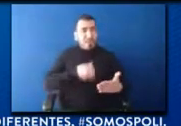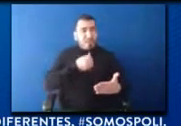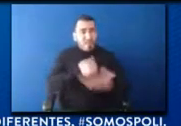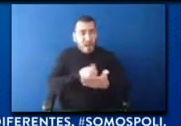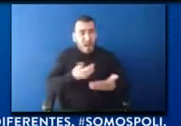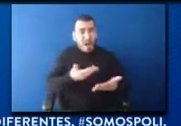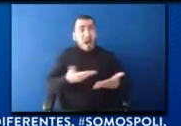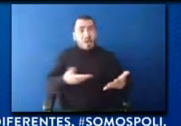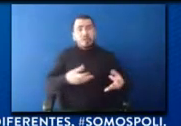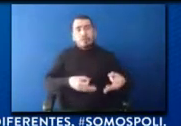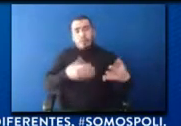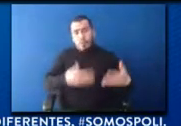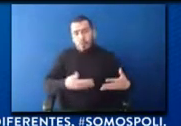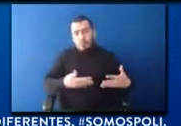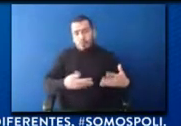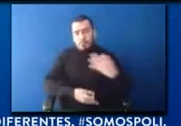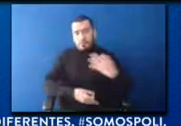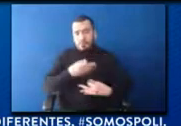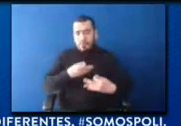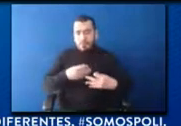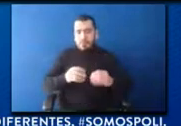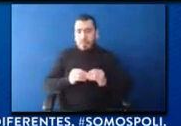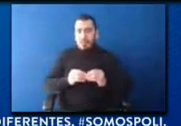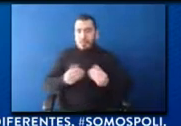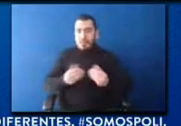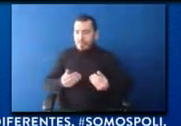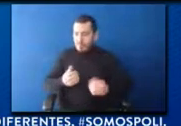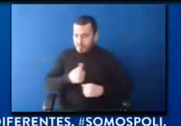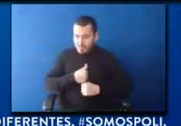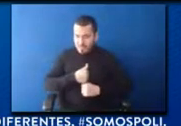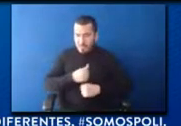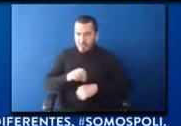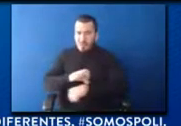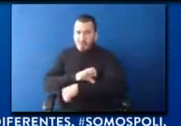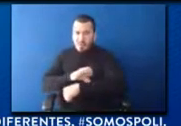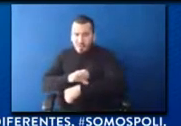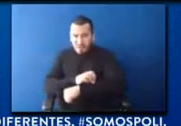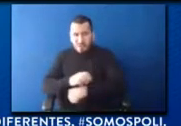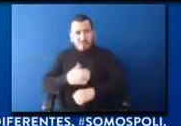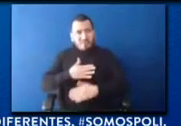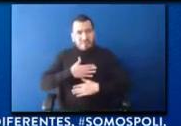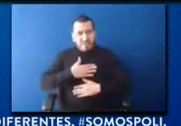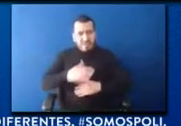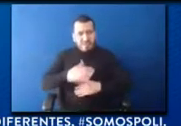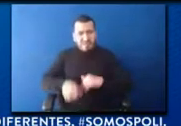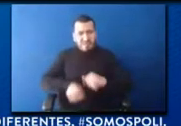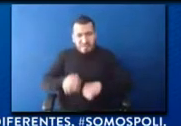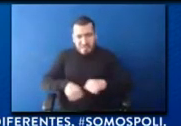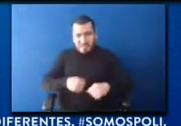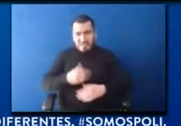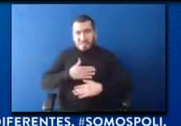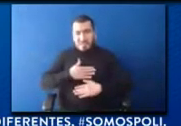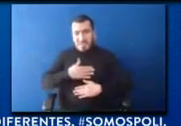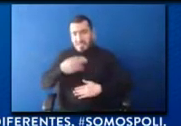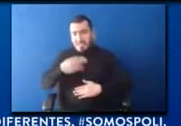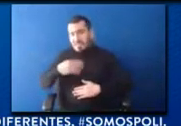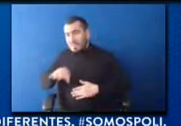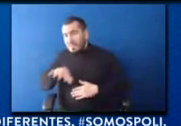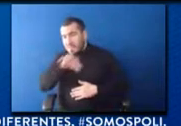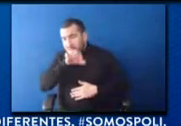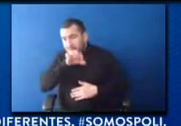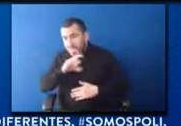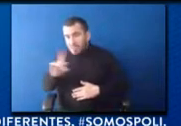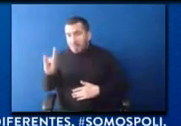preventivas no nos dan un valor agregado adicional? ¿Será que asegurar mi computador, mi bicicleta, mi mascota, mi vehículo de micromovilidad,